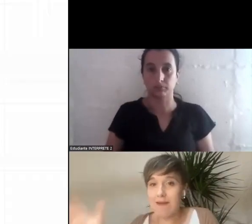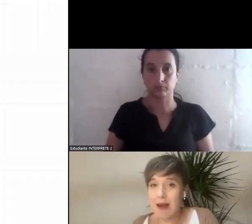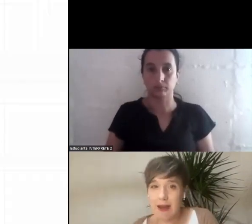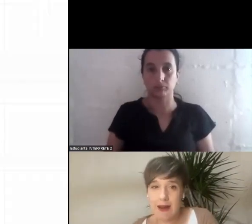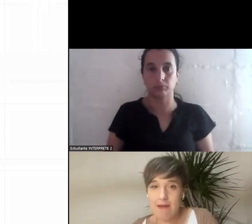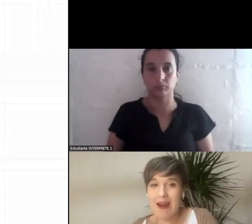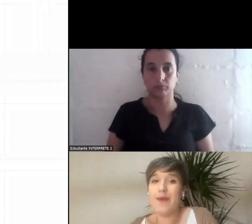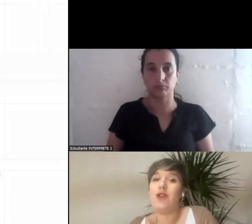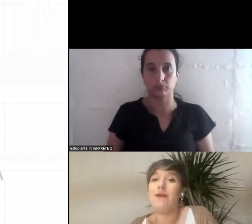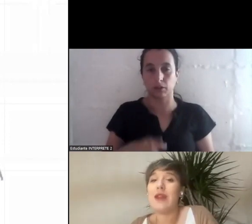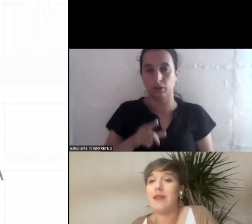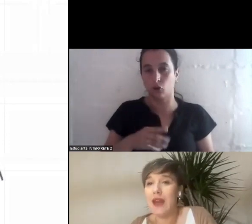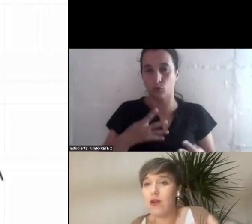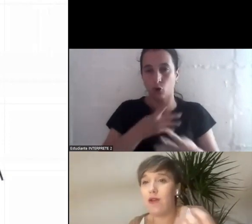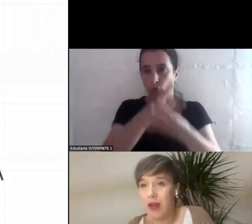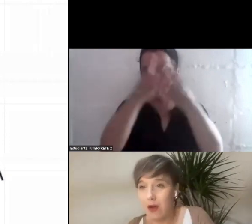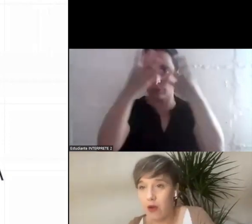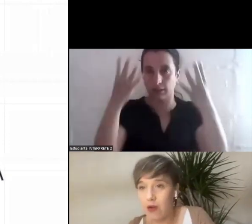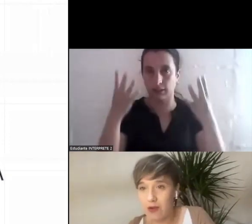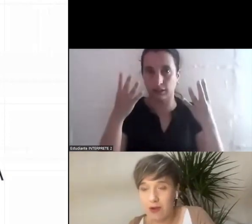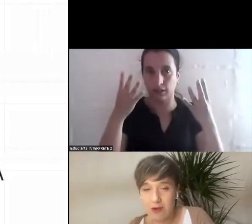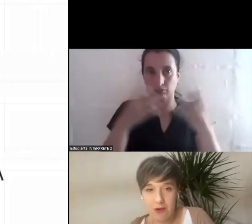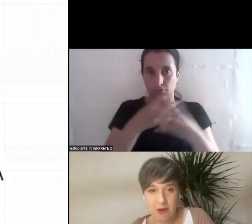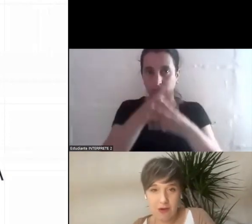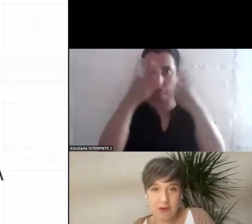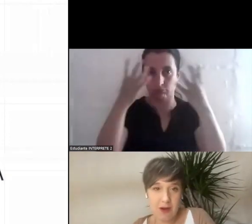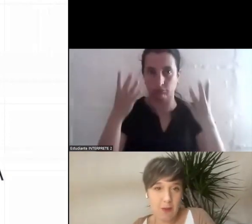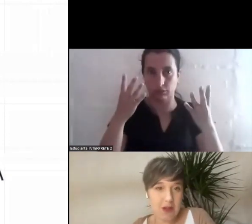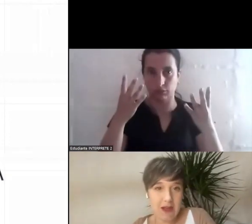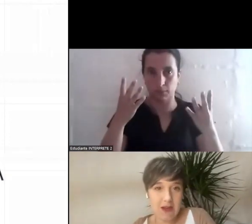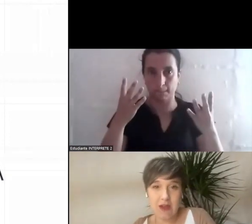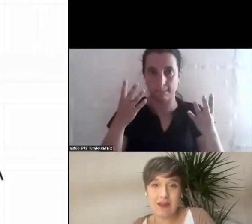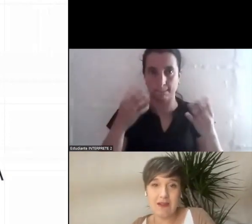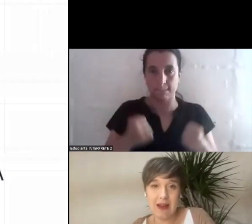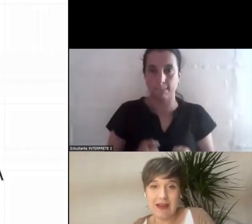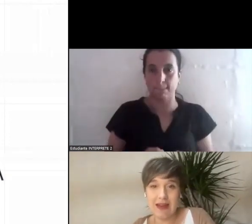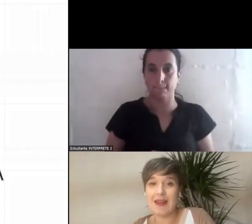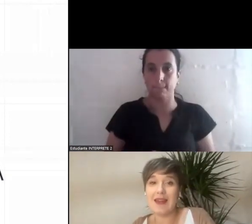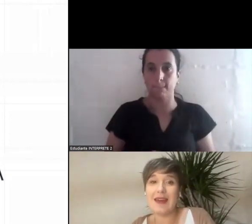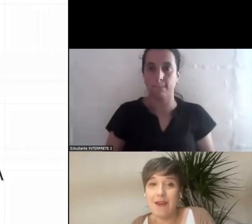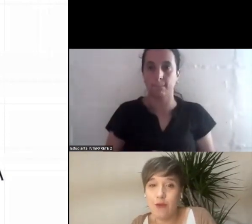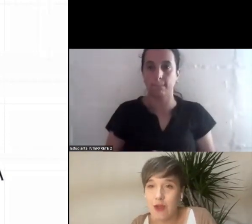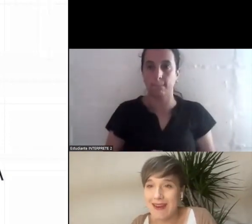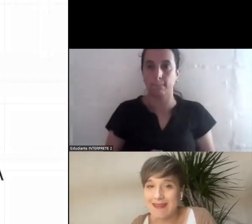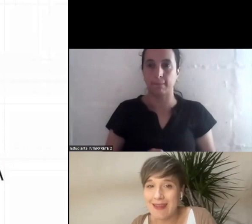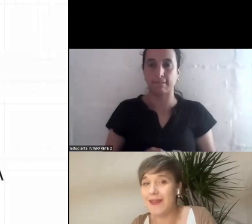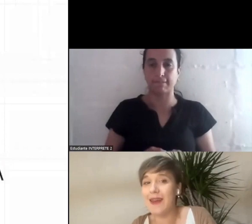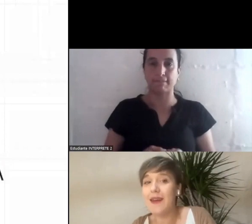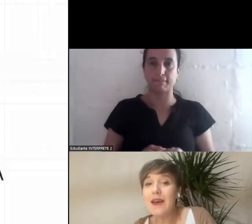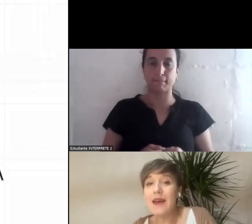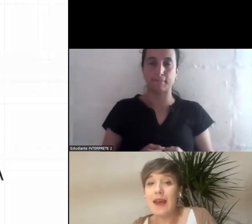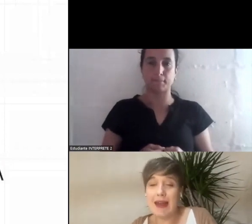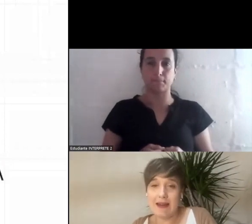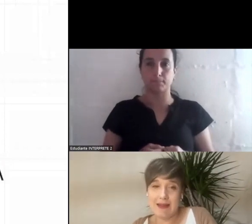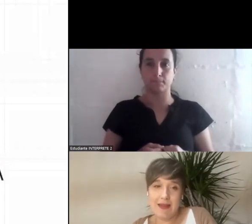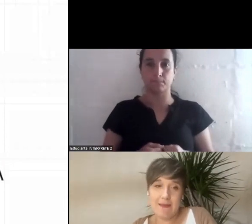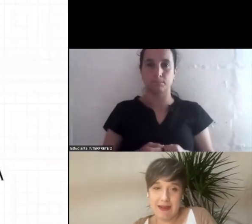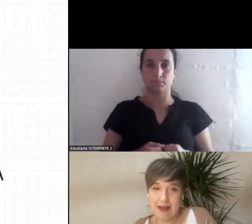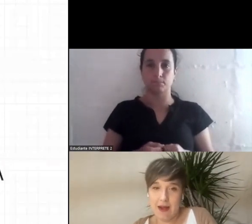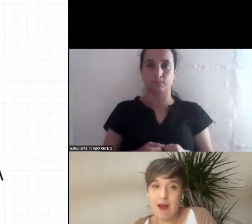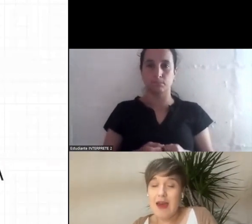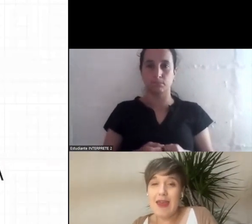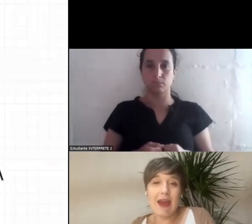Esto es a nivel general, ¿vale? Pero si vamos a centrarnos en lo que hoy nos reporta esto, que es las características que influyen directamente en la